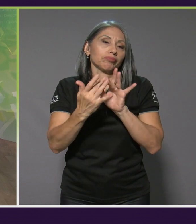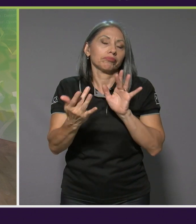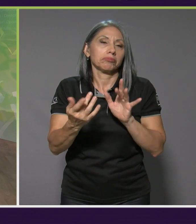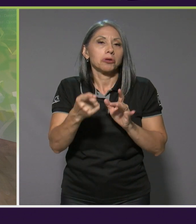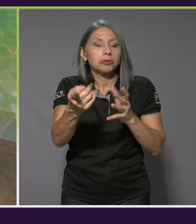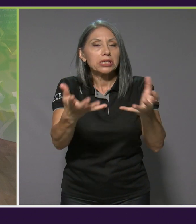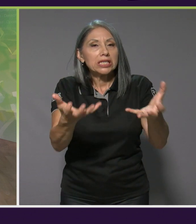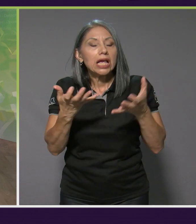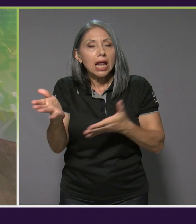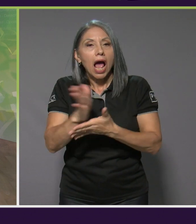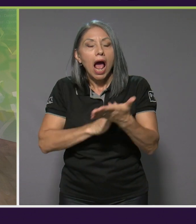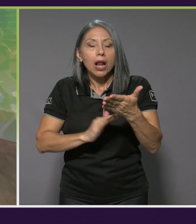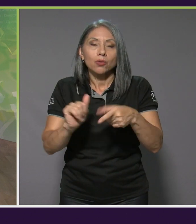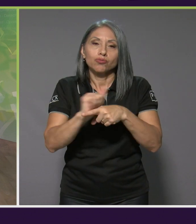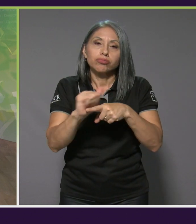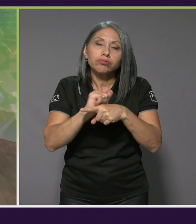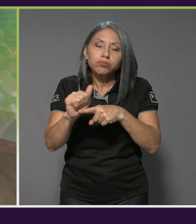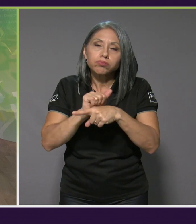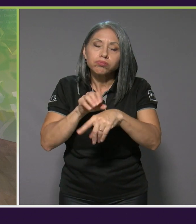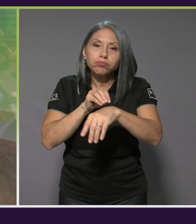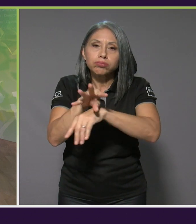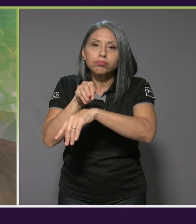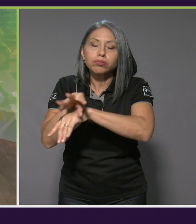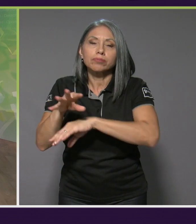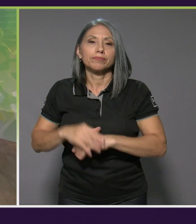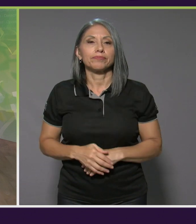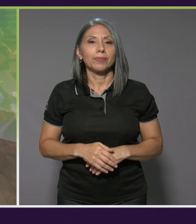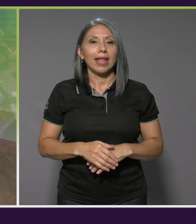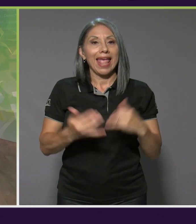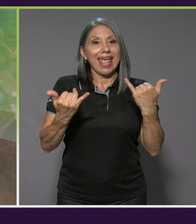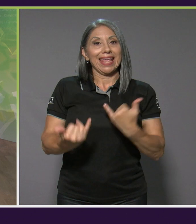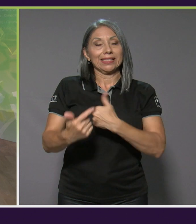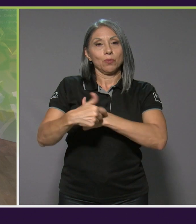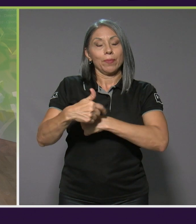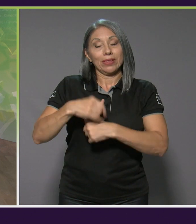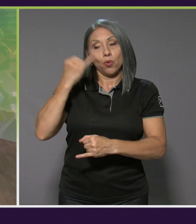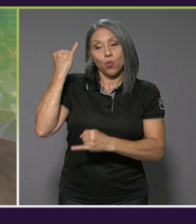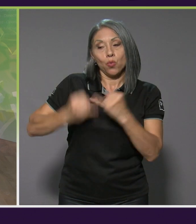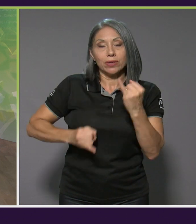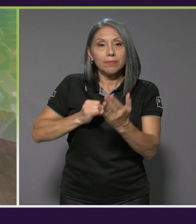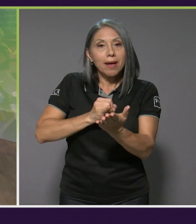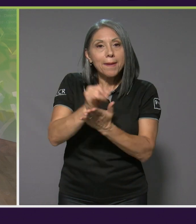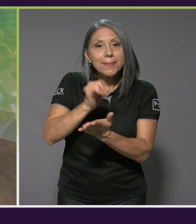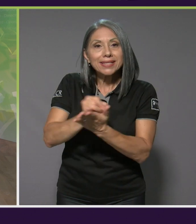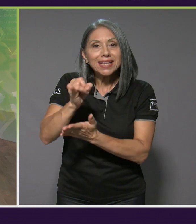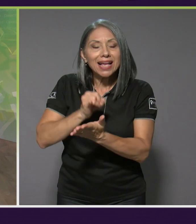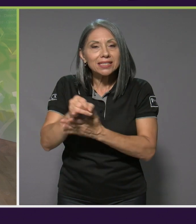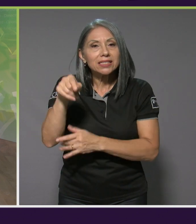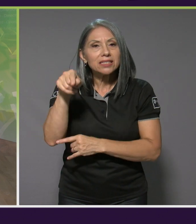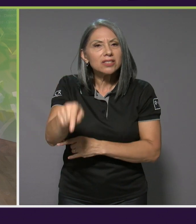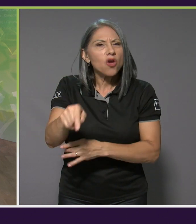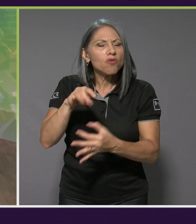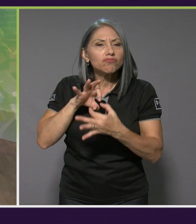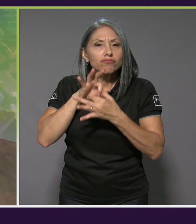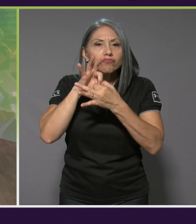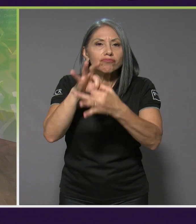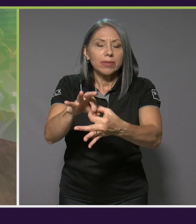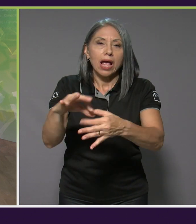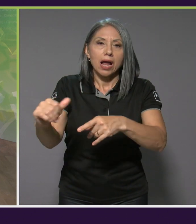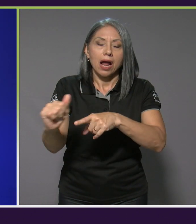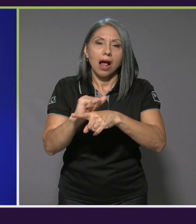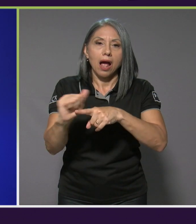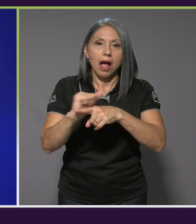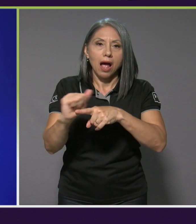algún asesoramiento o capacitación. En este momento, la última investigación que realizamos fue precisamente sobre